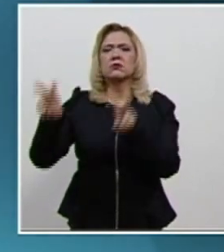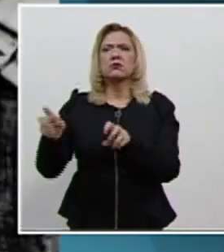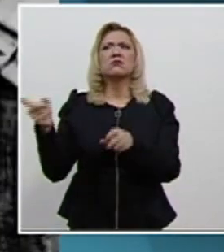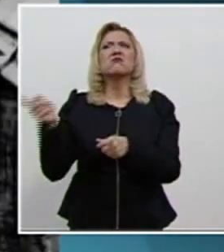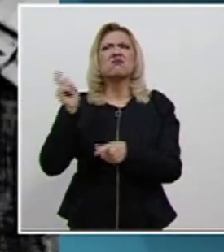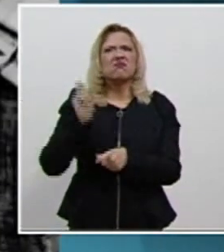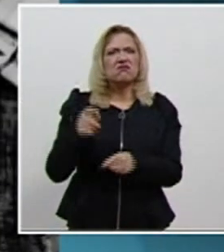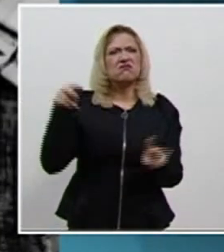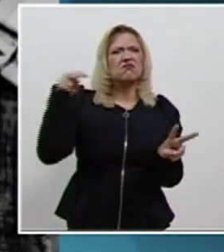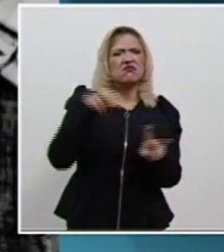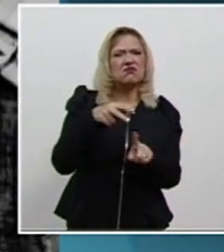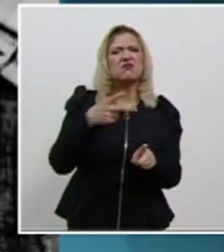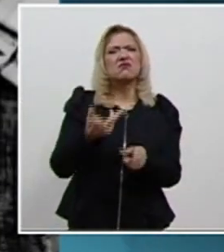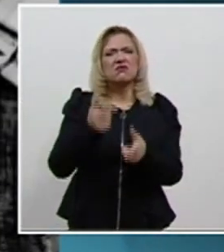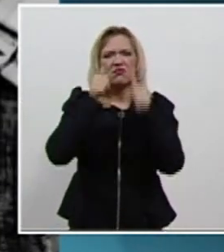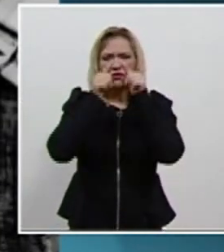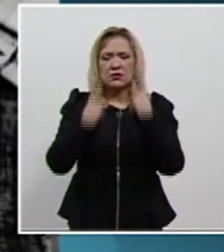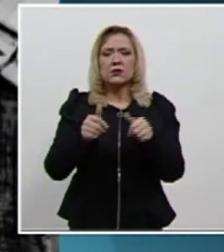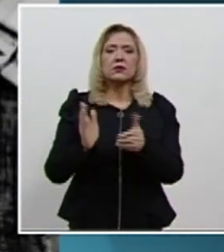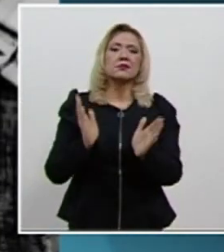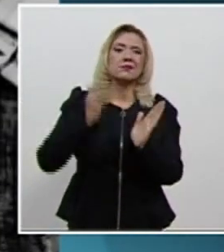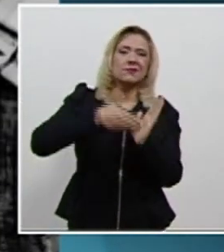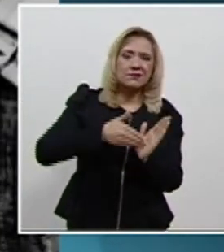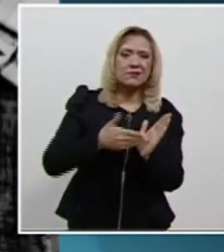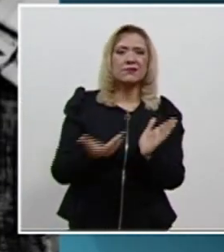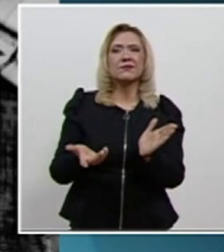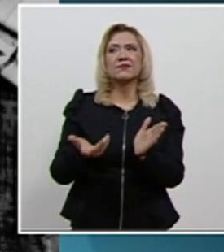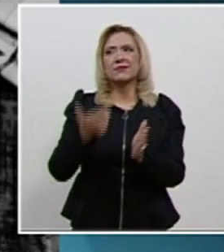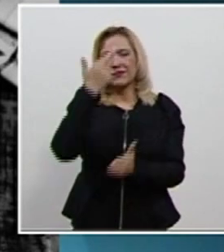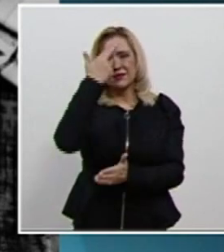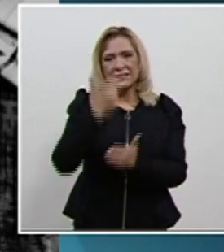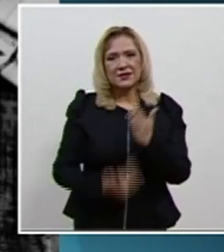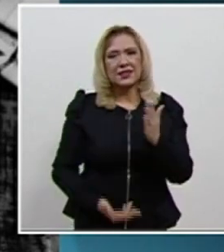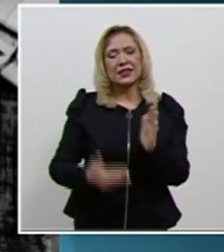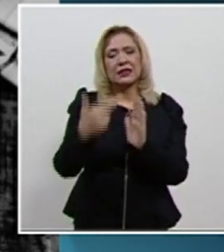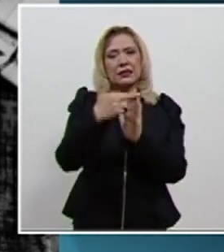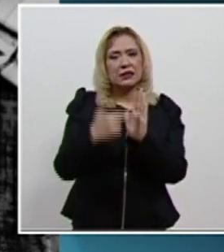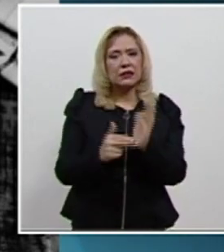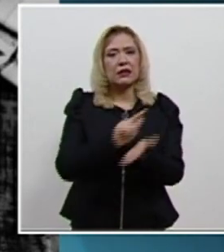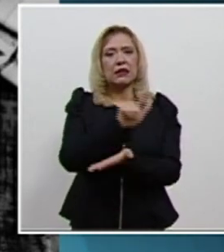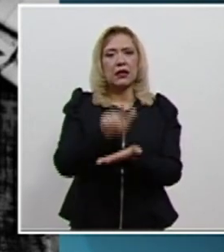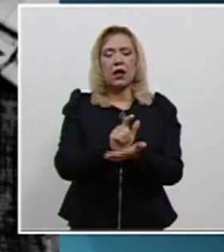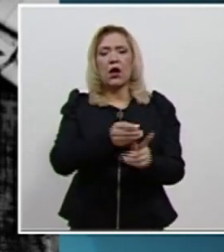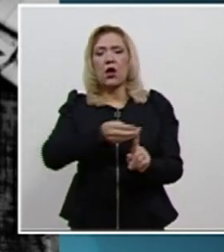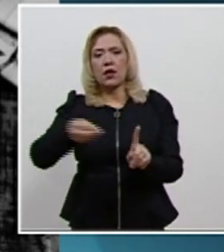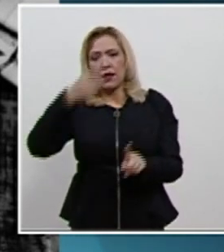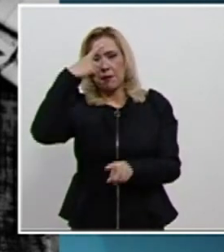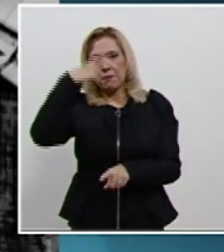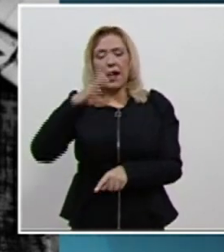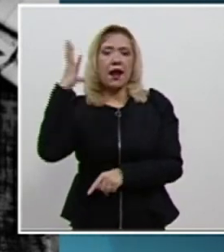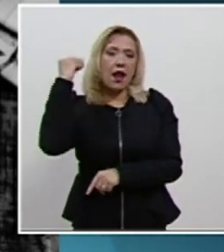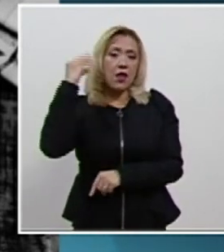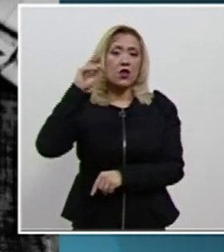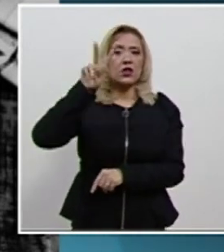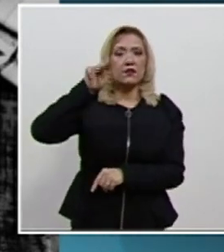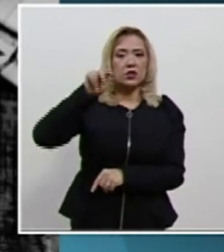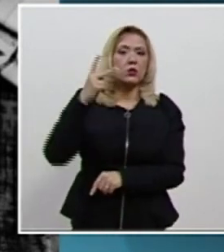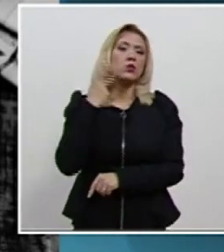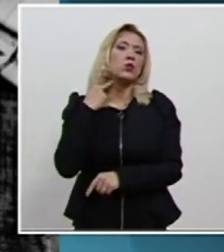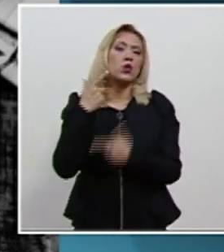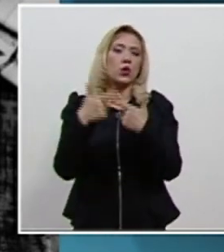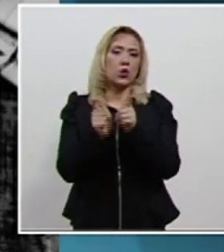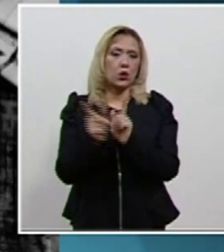los procedimientos sancionadores relacionados con la violación a las normas que regulan el acceso a radio y televisión de partidos